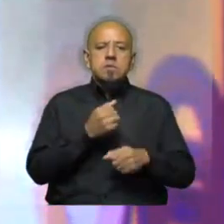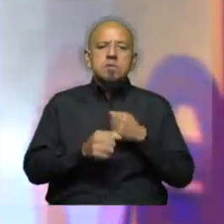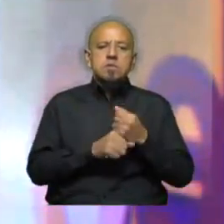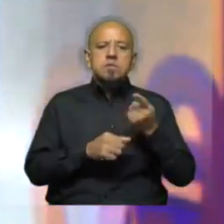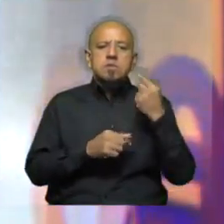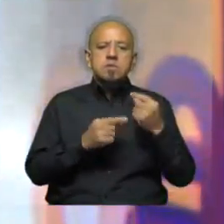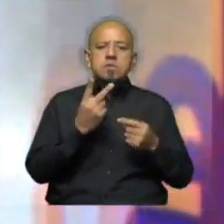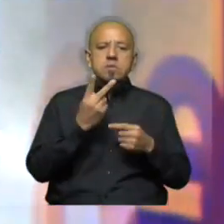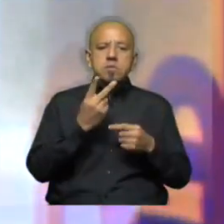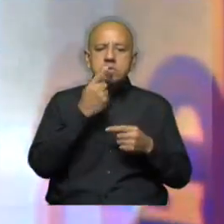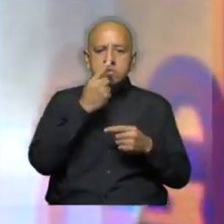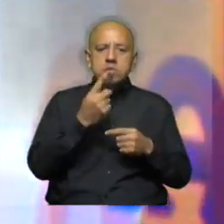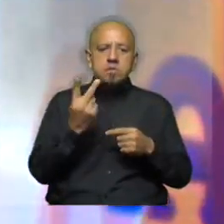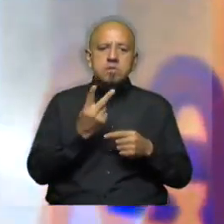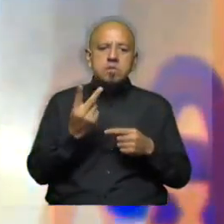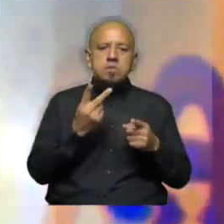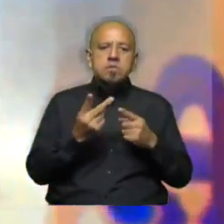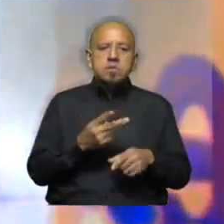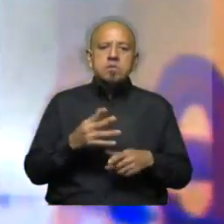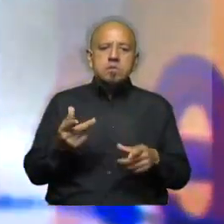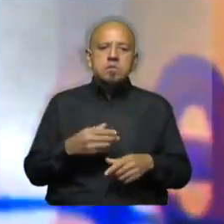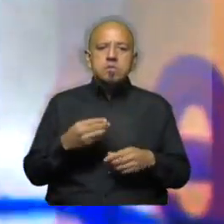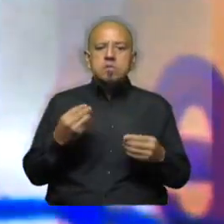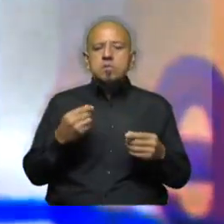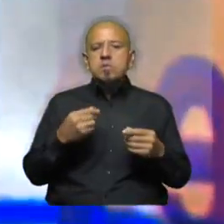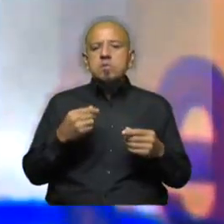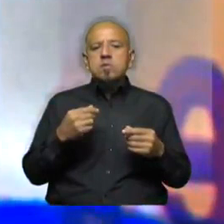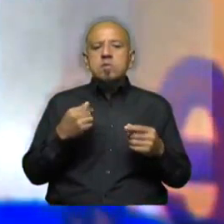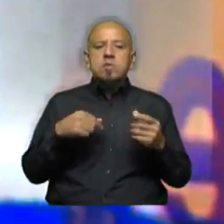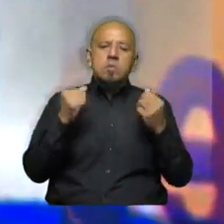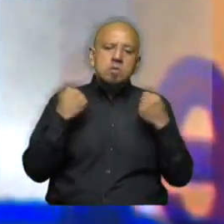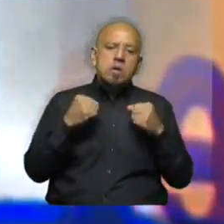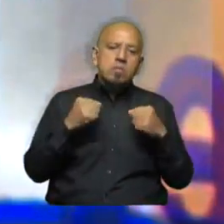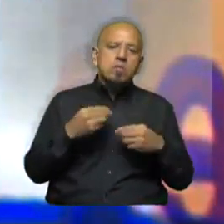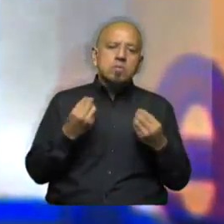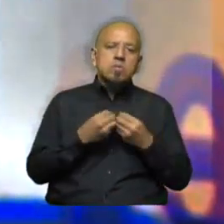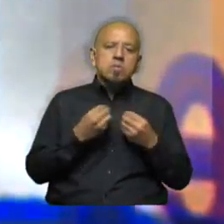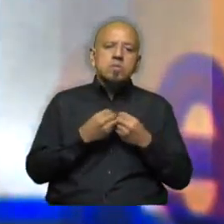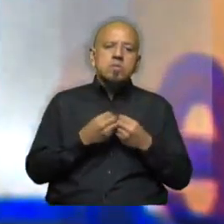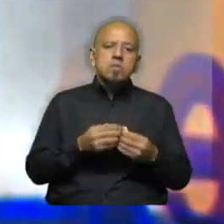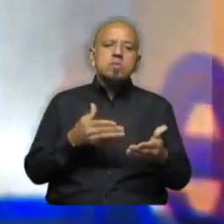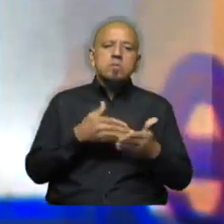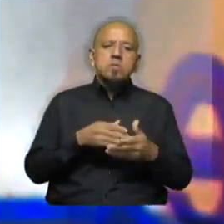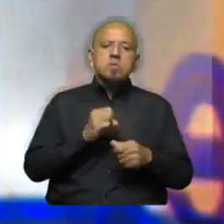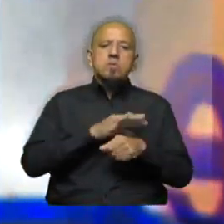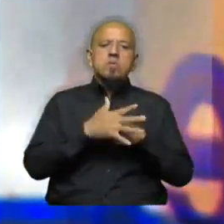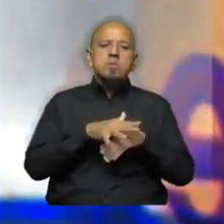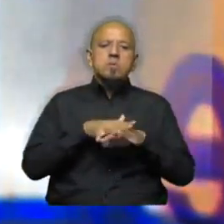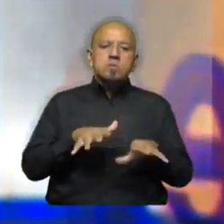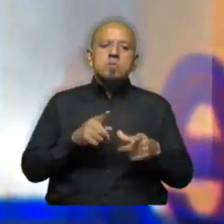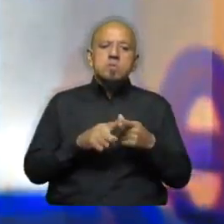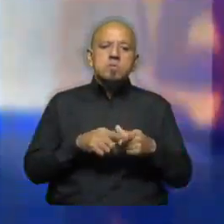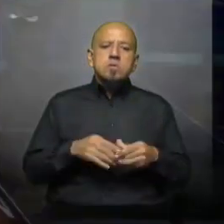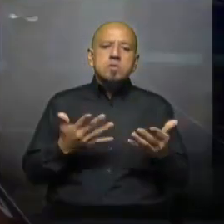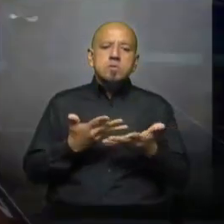del 2022, que lo empezamos a ensayar mucho tiempo antes, con la pandemia fue interrumpido varias veces. Y